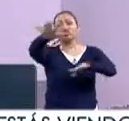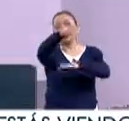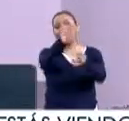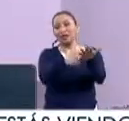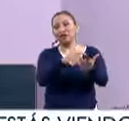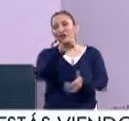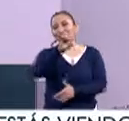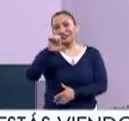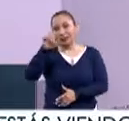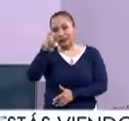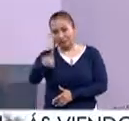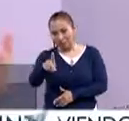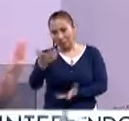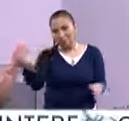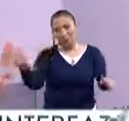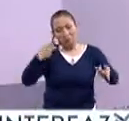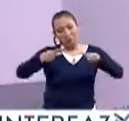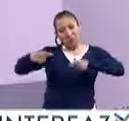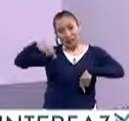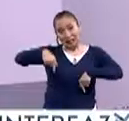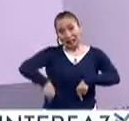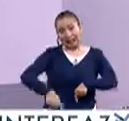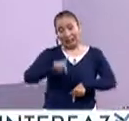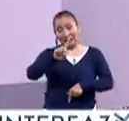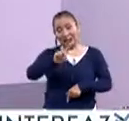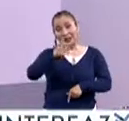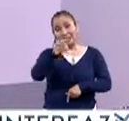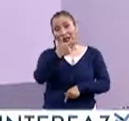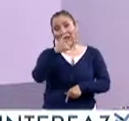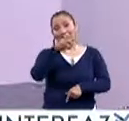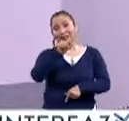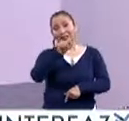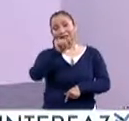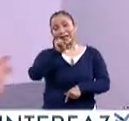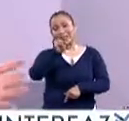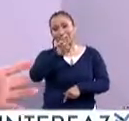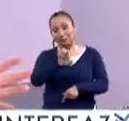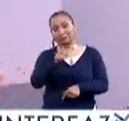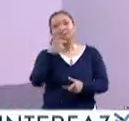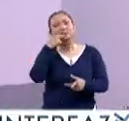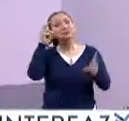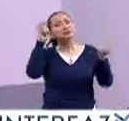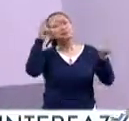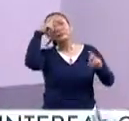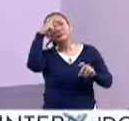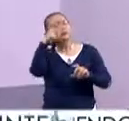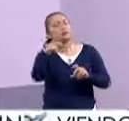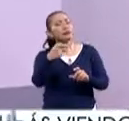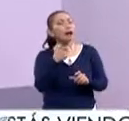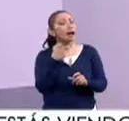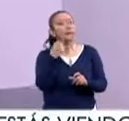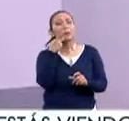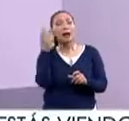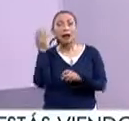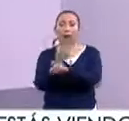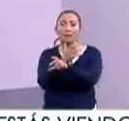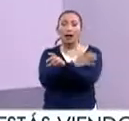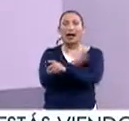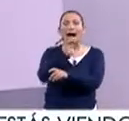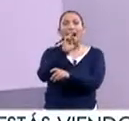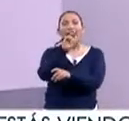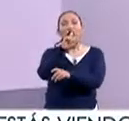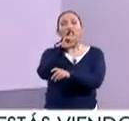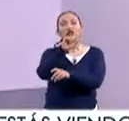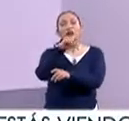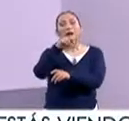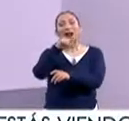secretaría de educación pública desarrollada por esta casa la dirección general de televisión educativa y para hablar de méjico x en esta ocasión nos acompaña a carlos